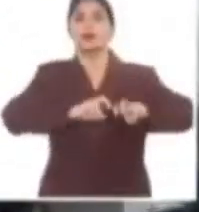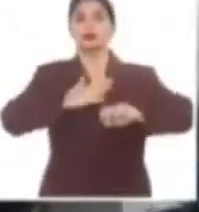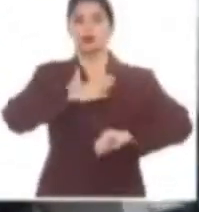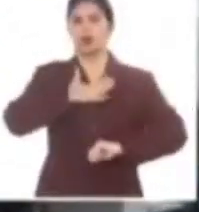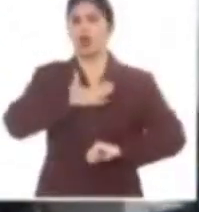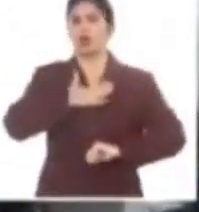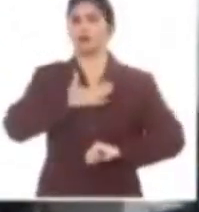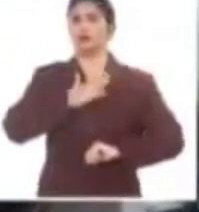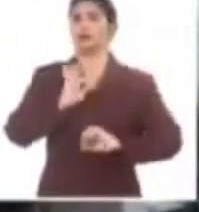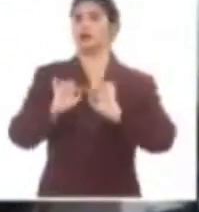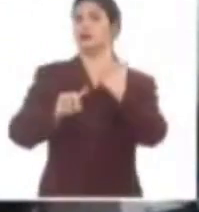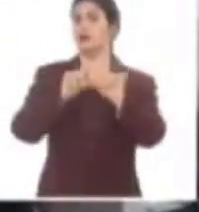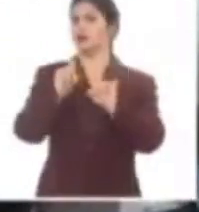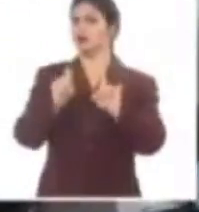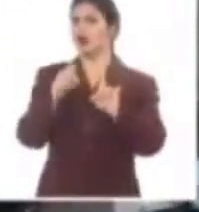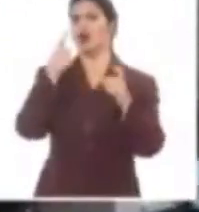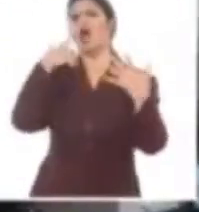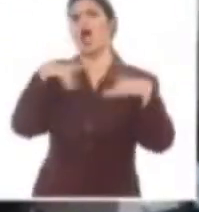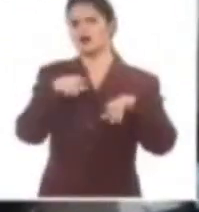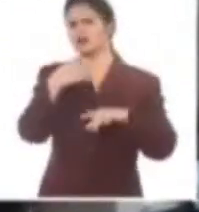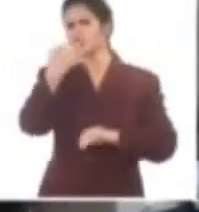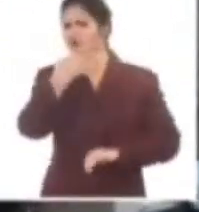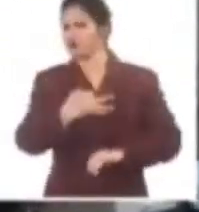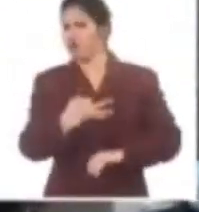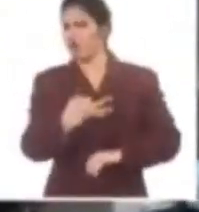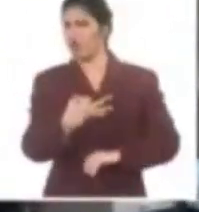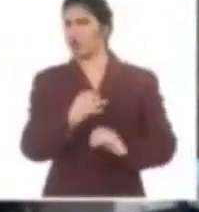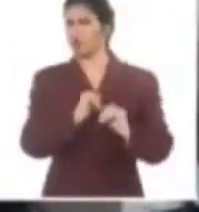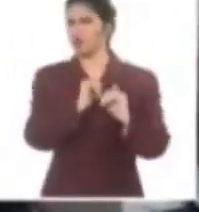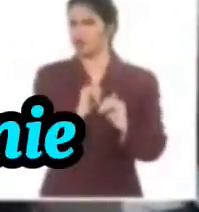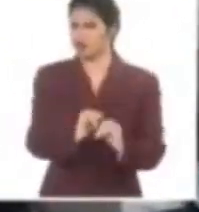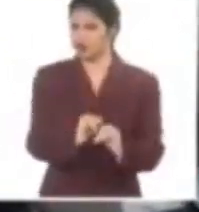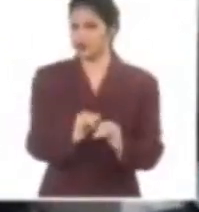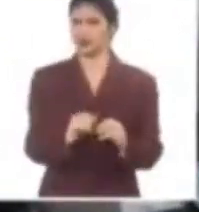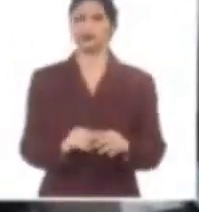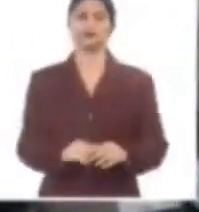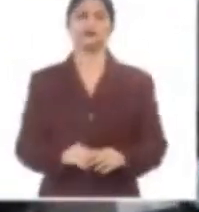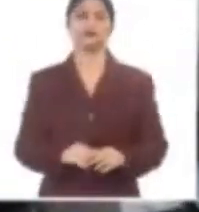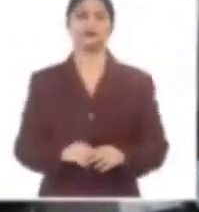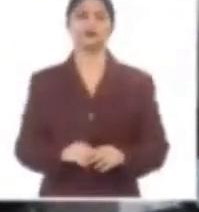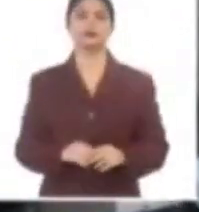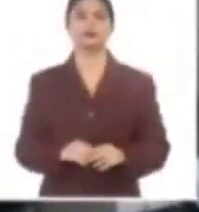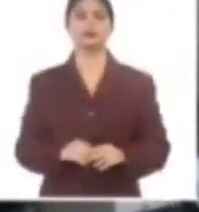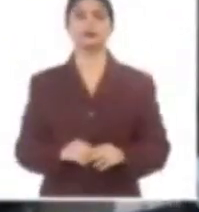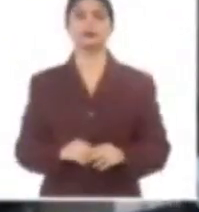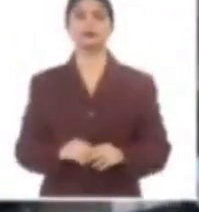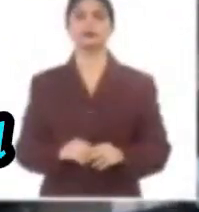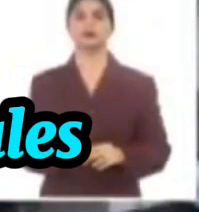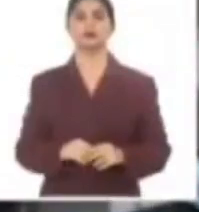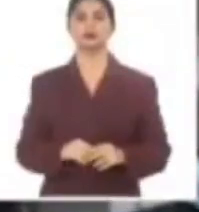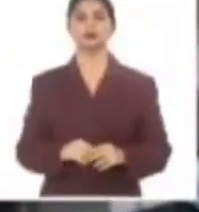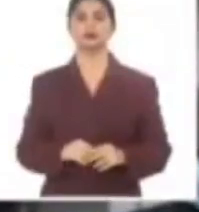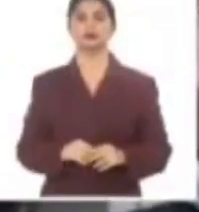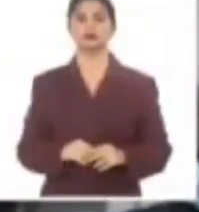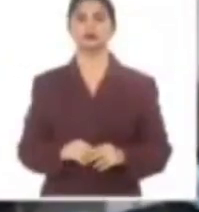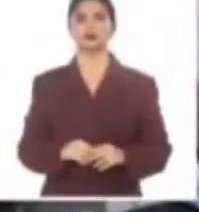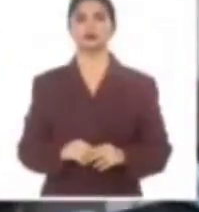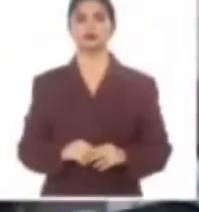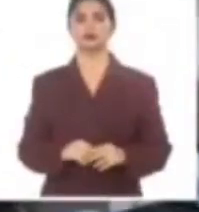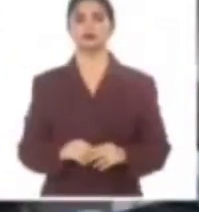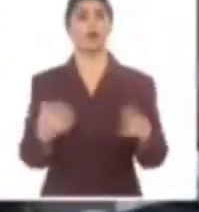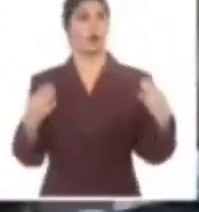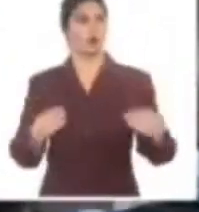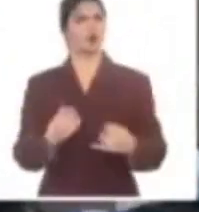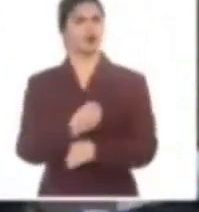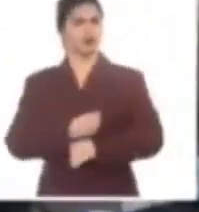que todas estas personas que están, además se está actualizando ese levantamiento por parte de los trabajadores sociales, todo el sistema de